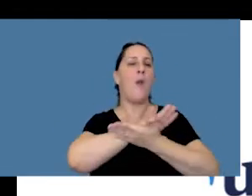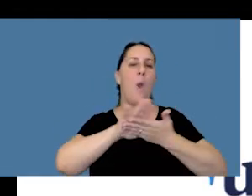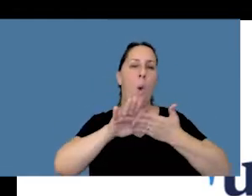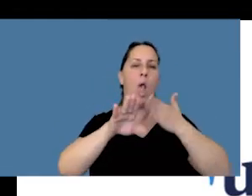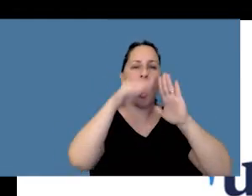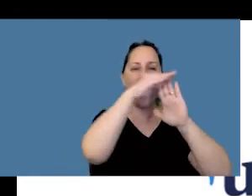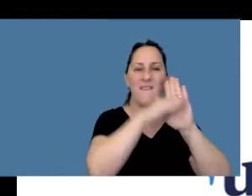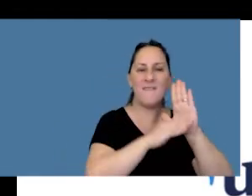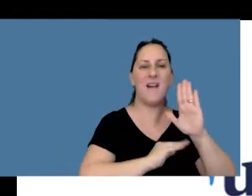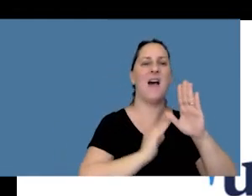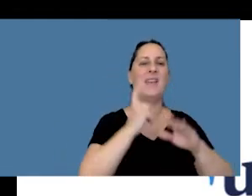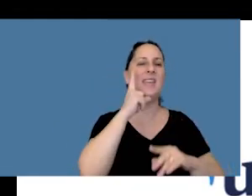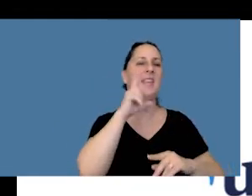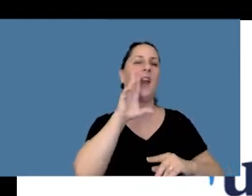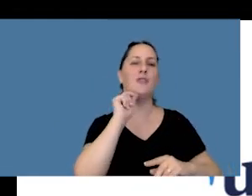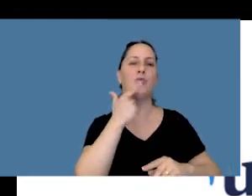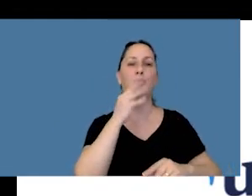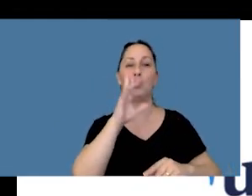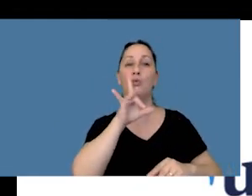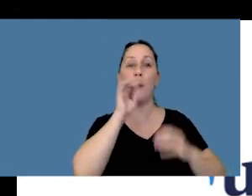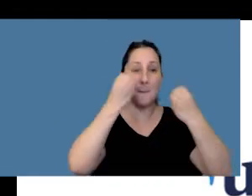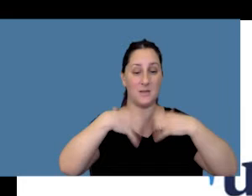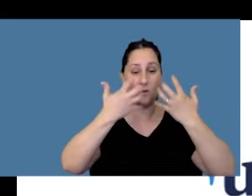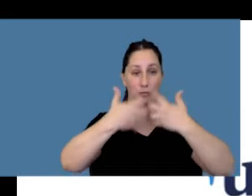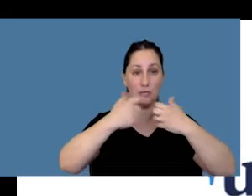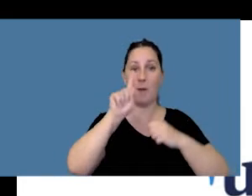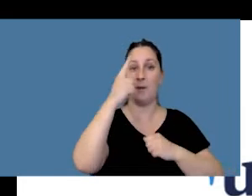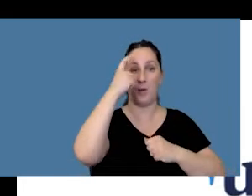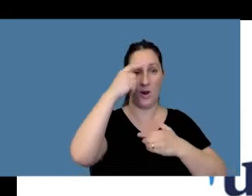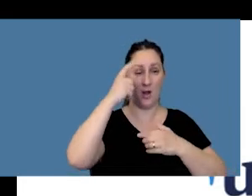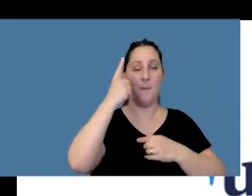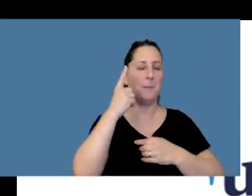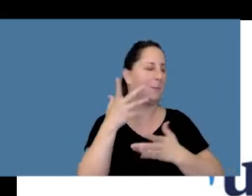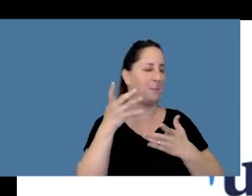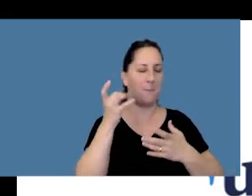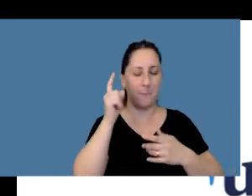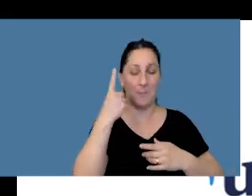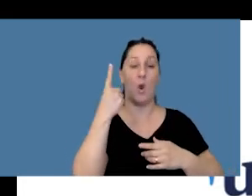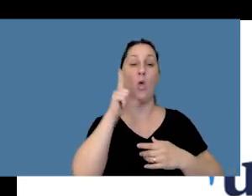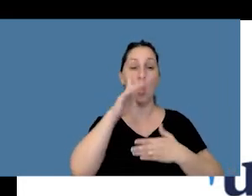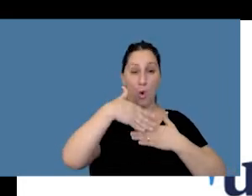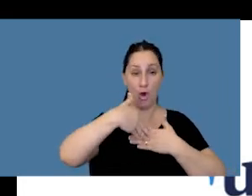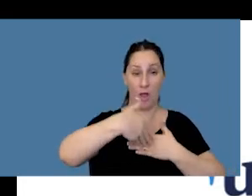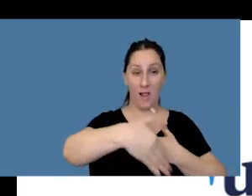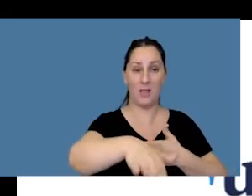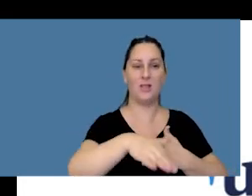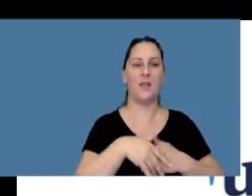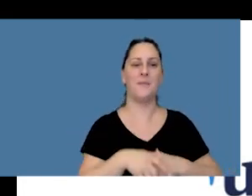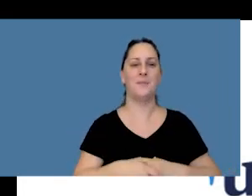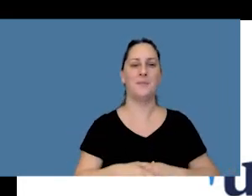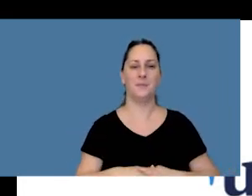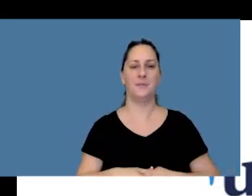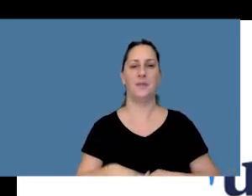parámetros de ingresos brutos que rige a partir del 1 de julio, va a